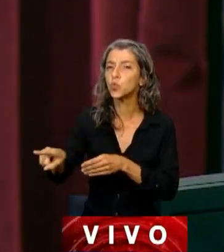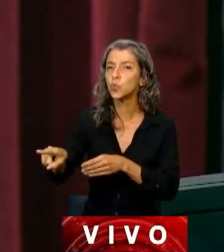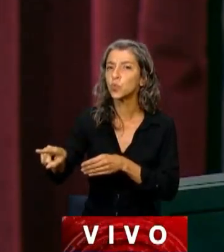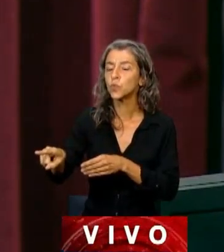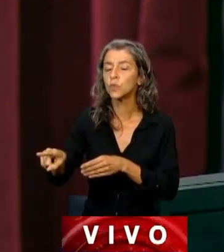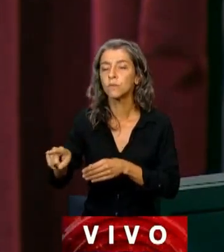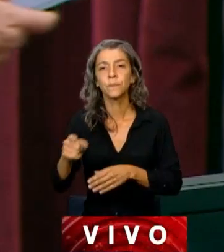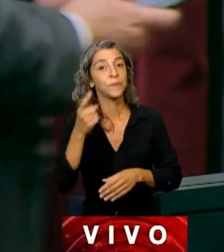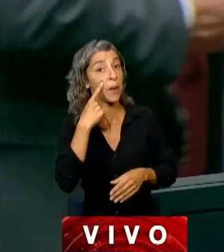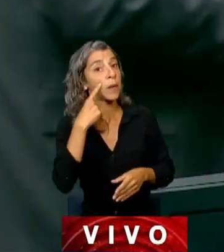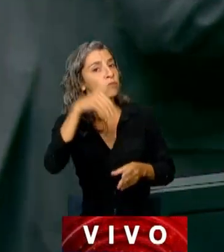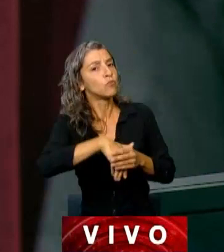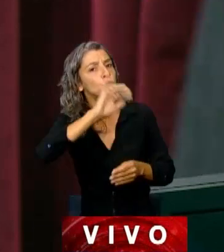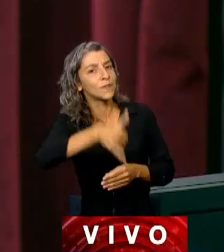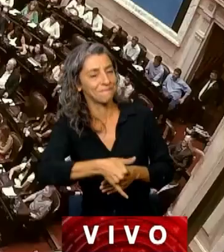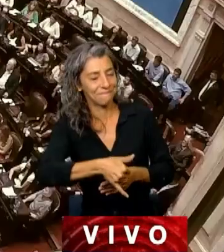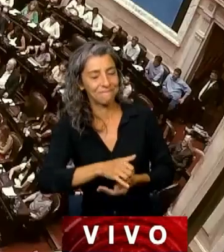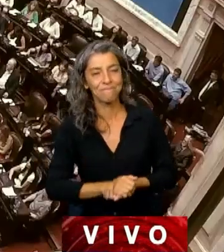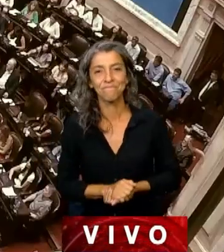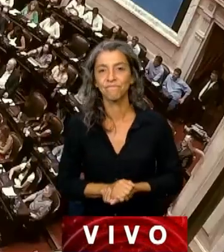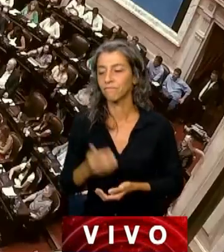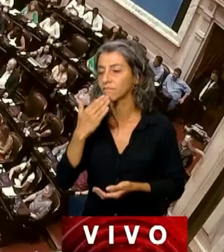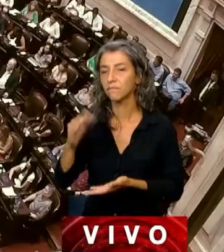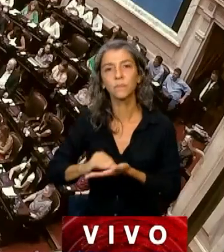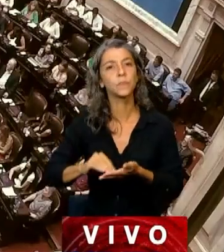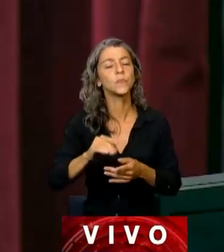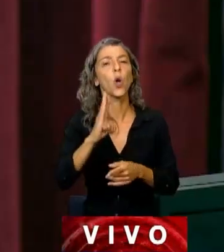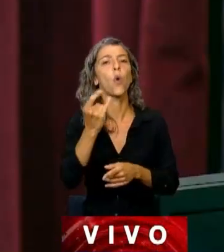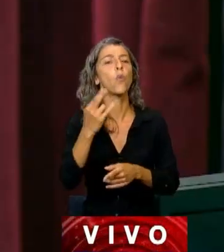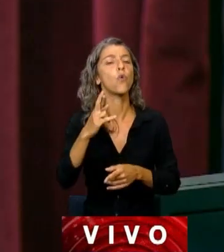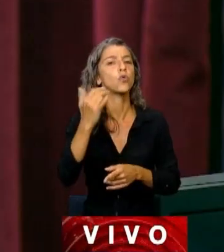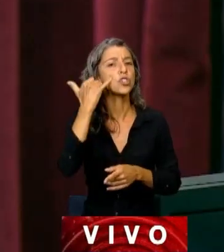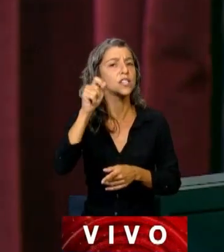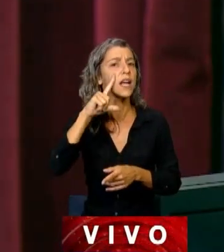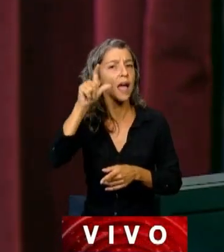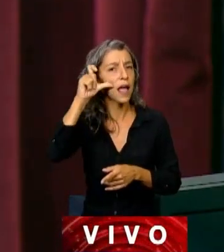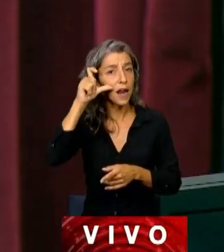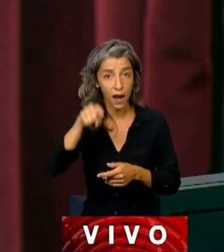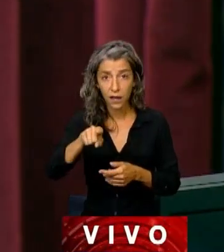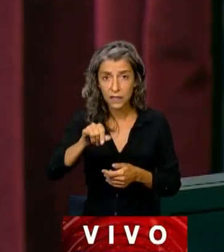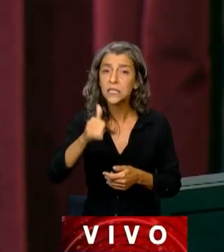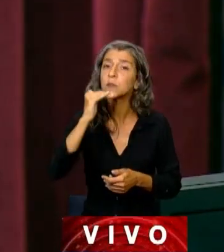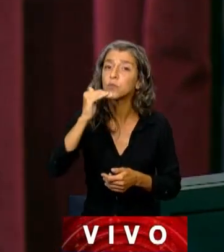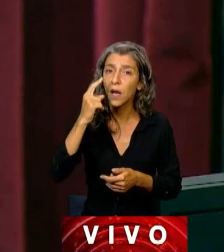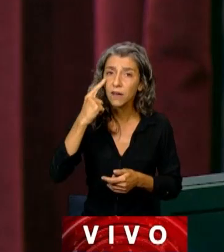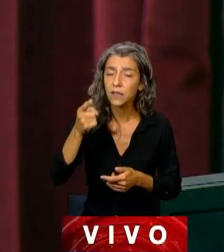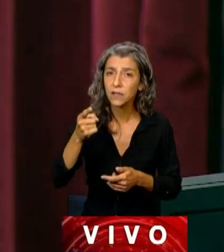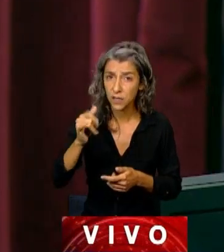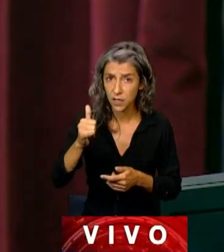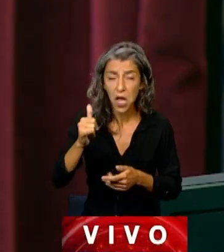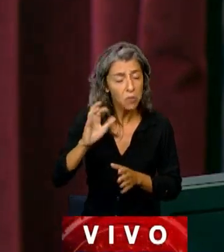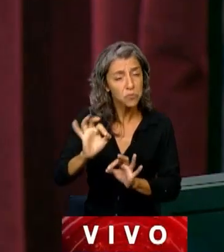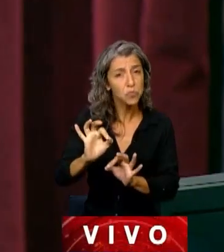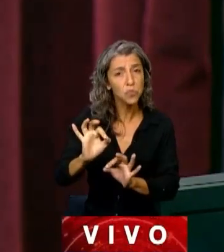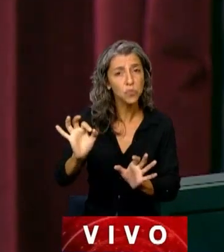A ver si me... Afirmativo, presidenta. Gracias, diputada. Diputado Brugiaile. Sí, sí, lo tomamos, diputado. Sí.